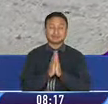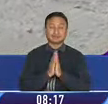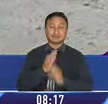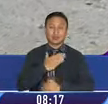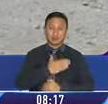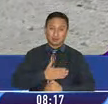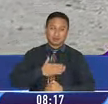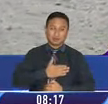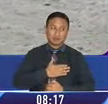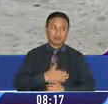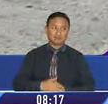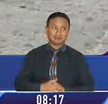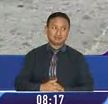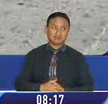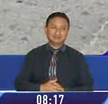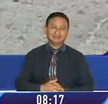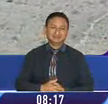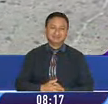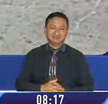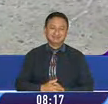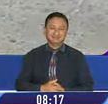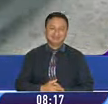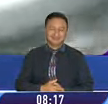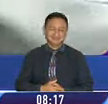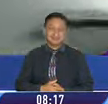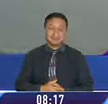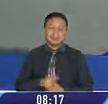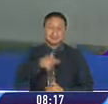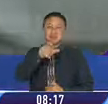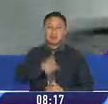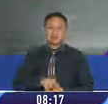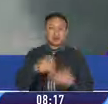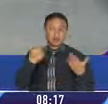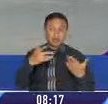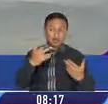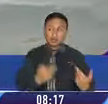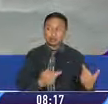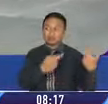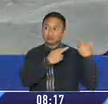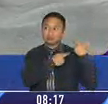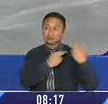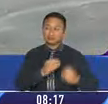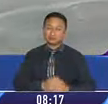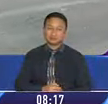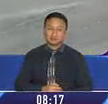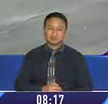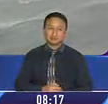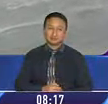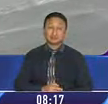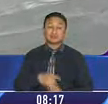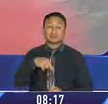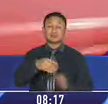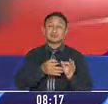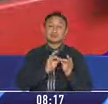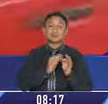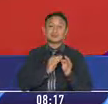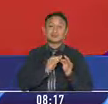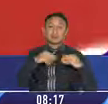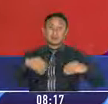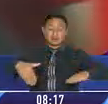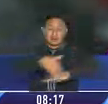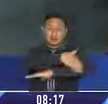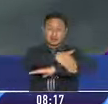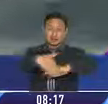las autoridades competentes o quien tenga que ver, nos ayuden con el arreglo de la calle